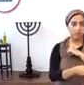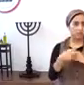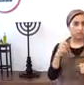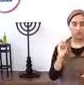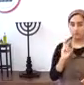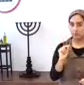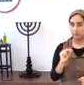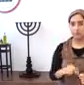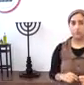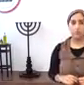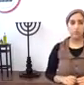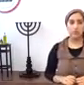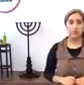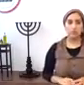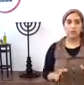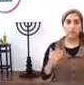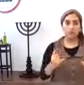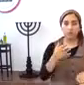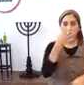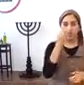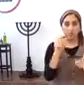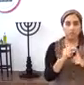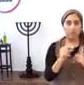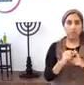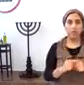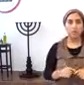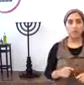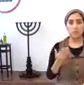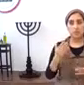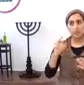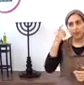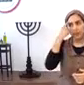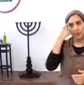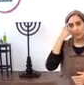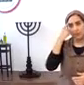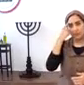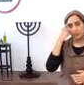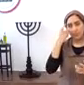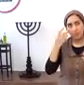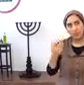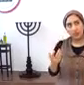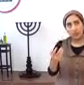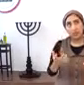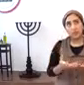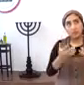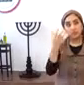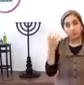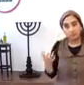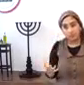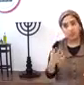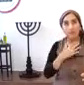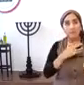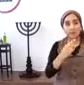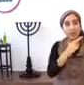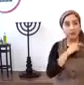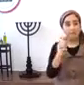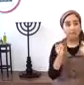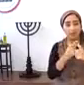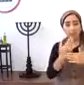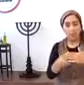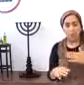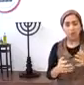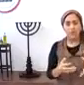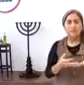robó Jacob. En pocas palabras, él ha de haber pensado. Son tantos los compromisos del